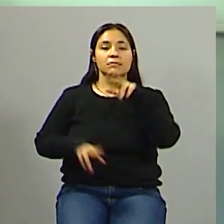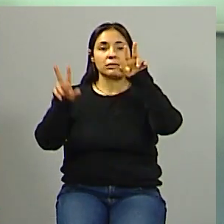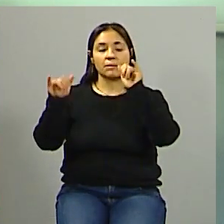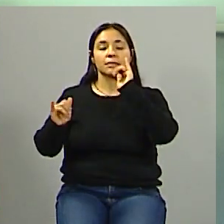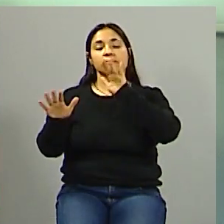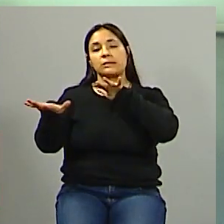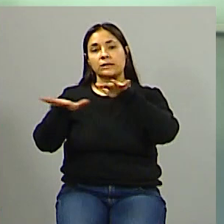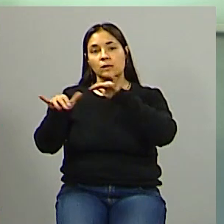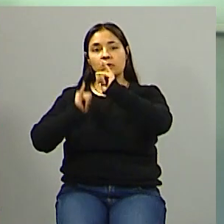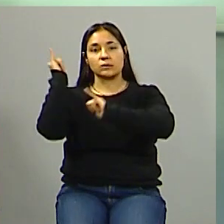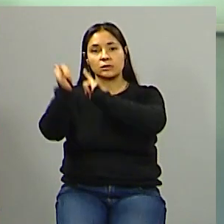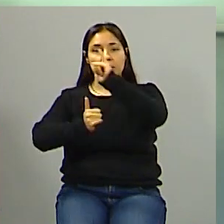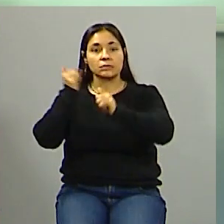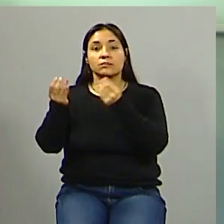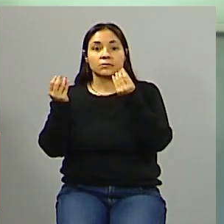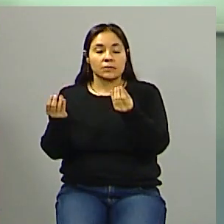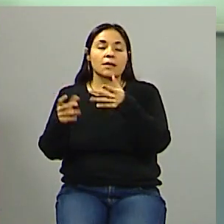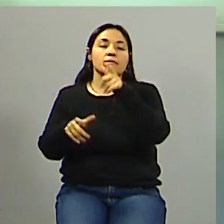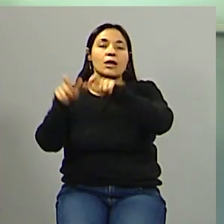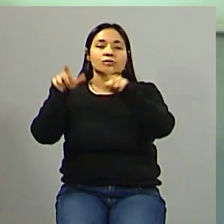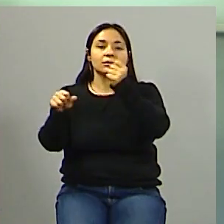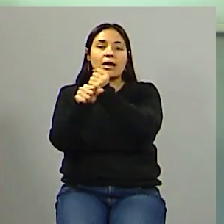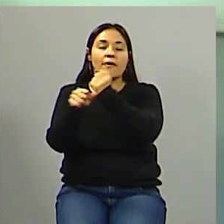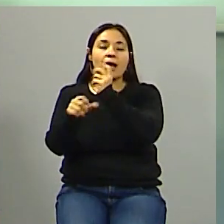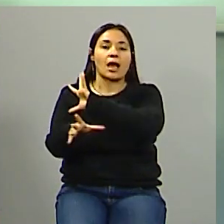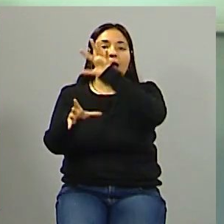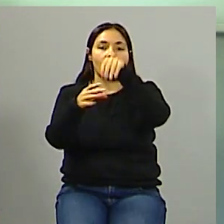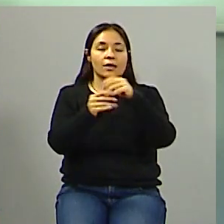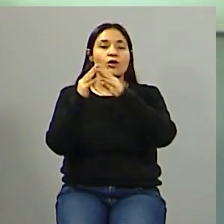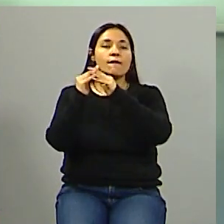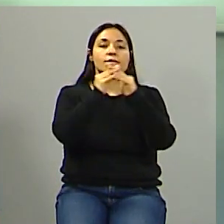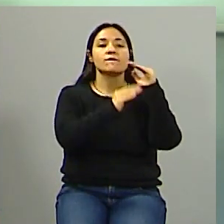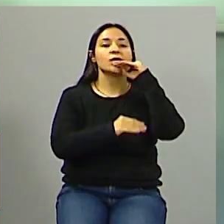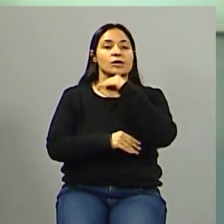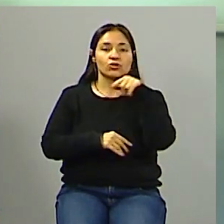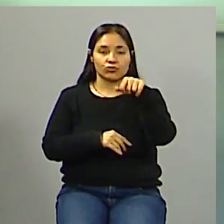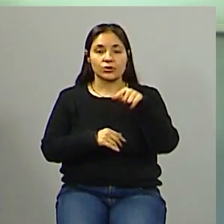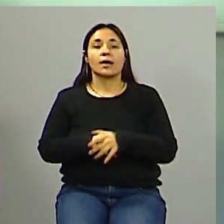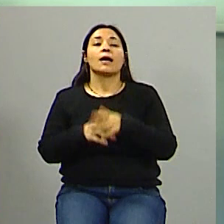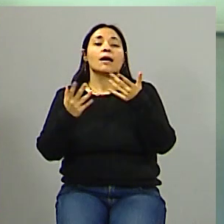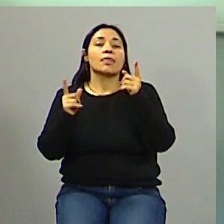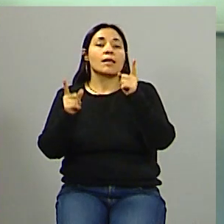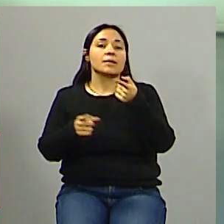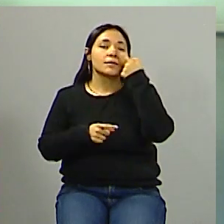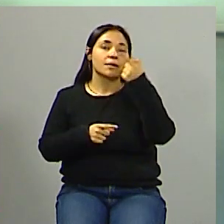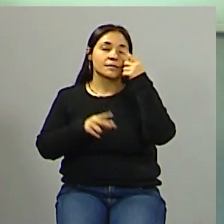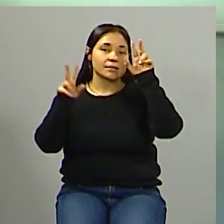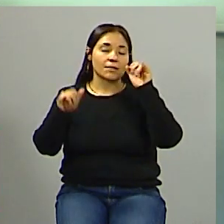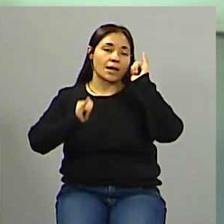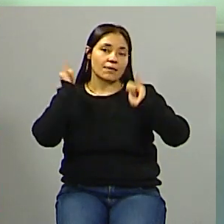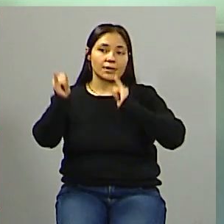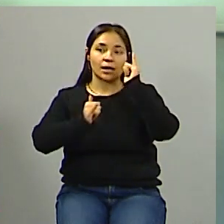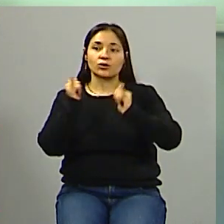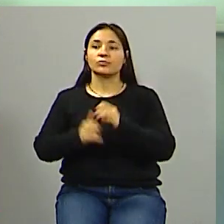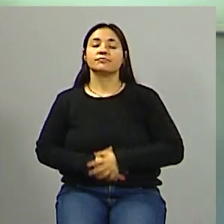situación en cuanto a la mano de obra en ese sector, pero también nos vamos a ir por otros temas que nos parecen interesantes. Mauro, usted hacía